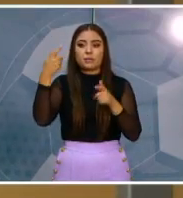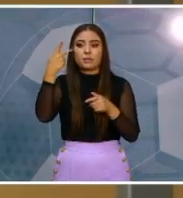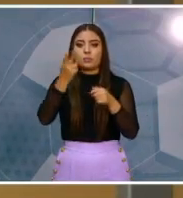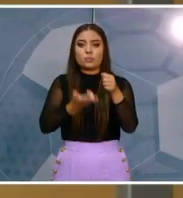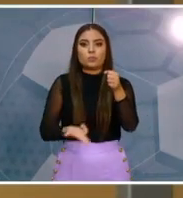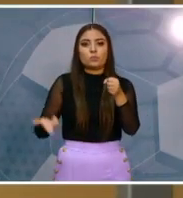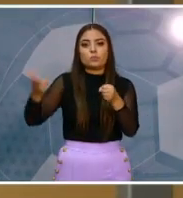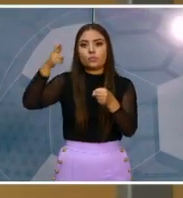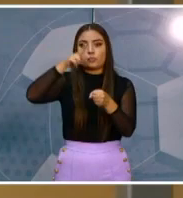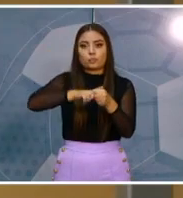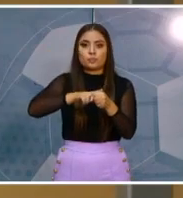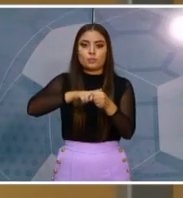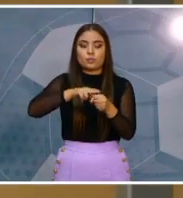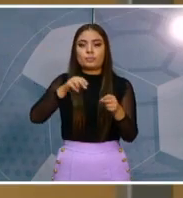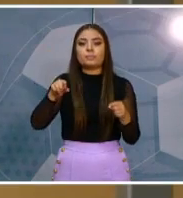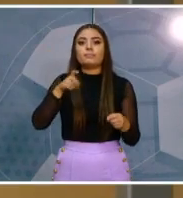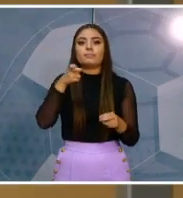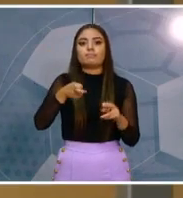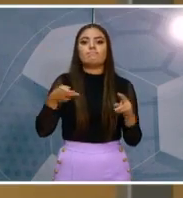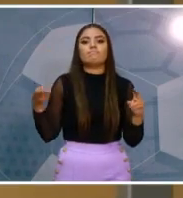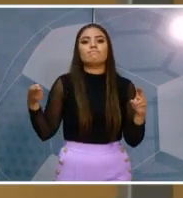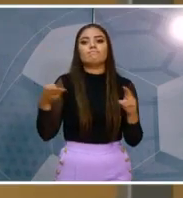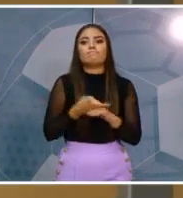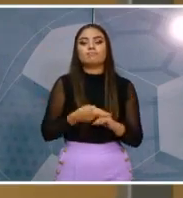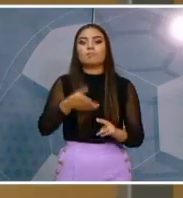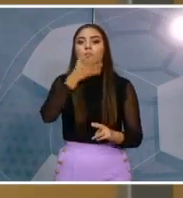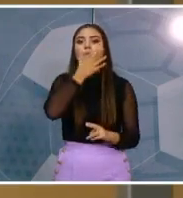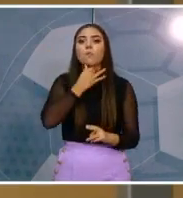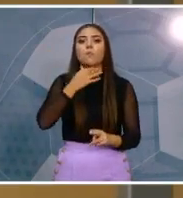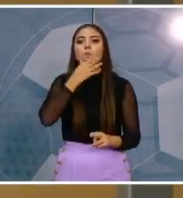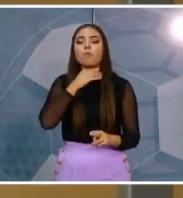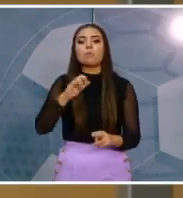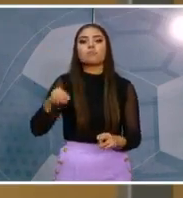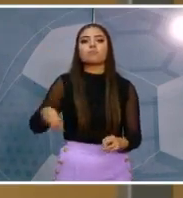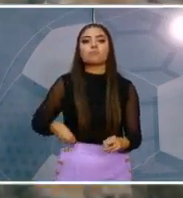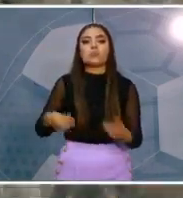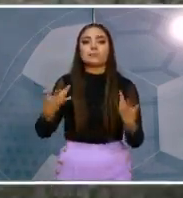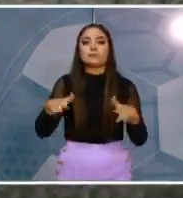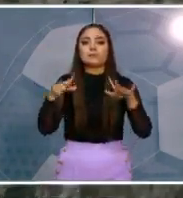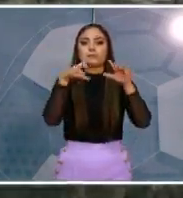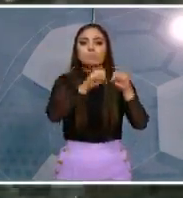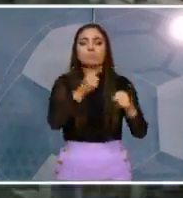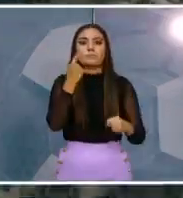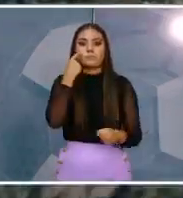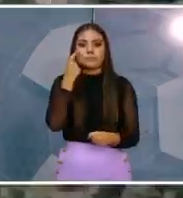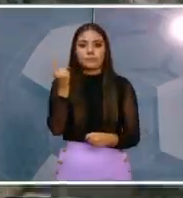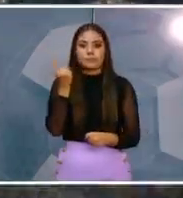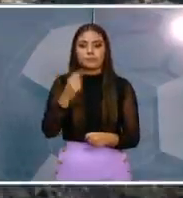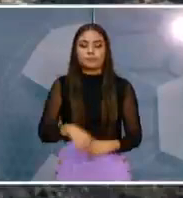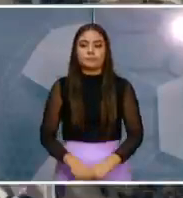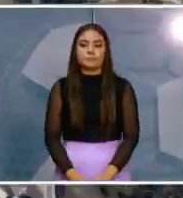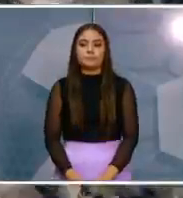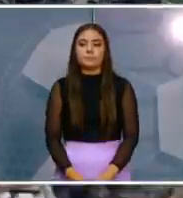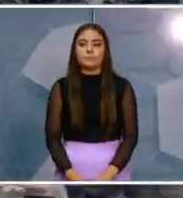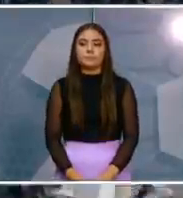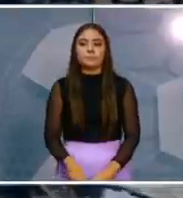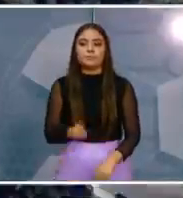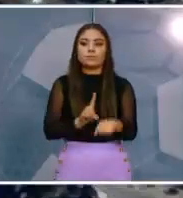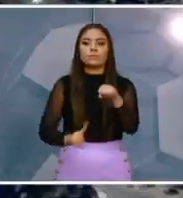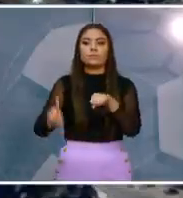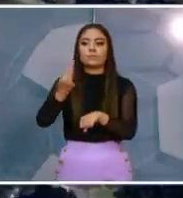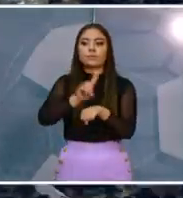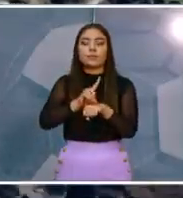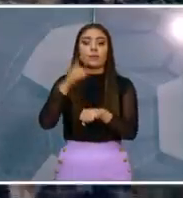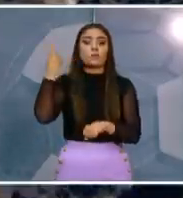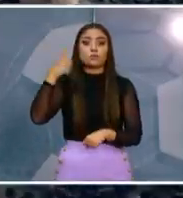Nuevo, Durango. El presunto responsable ya fue detenido. Escuche. En Pueblo Nuevo, Durango, Eric Andrade